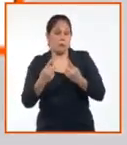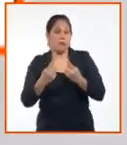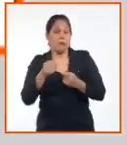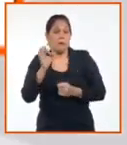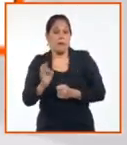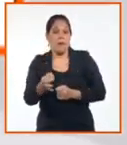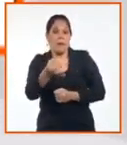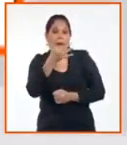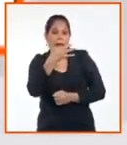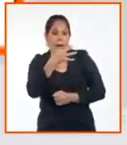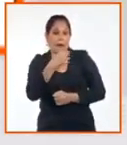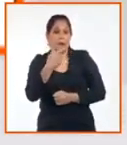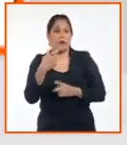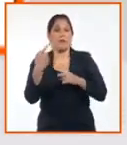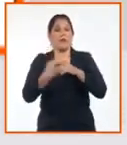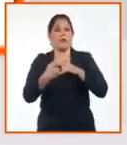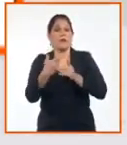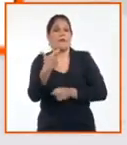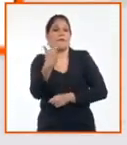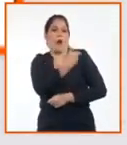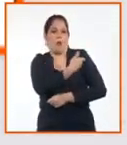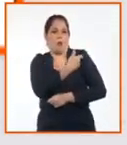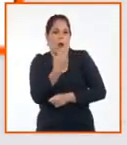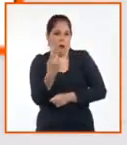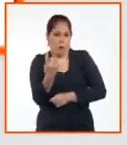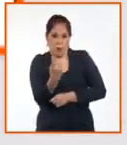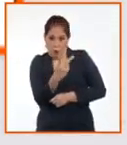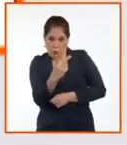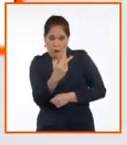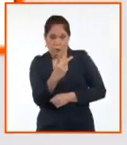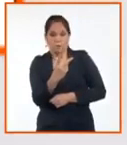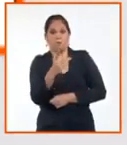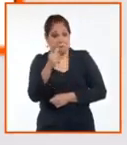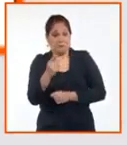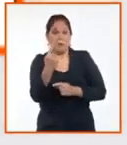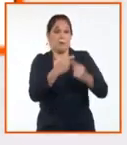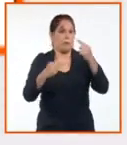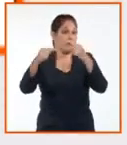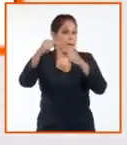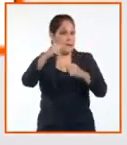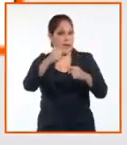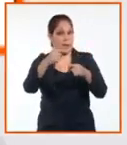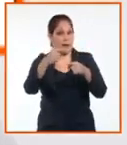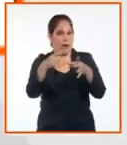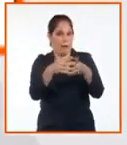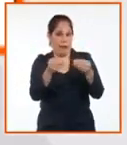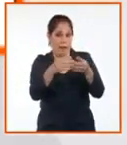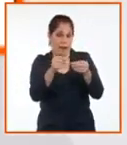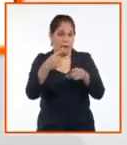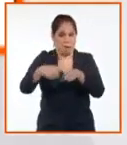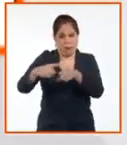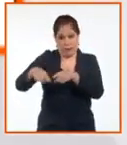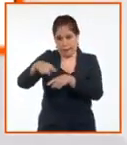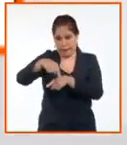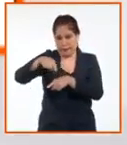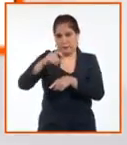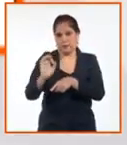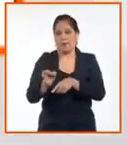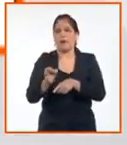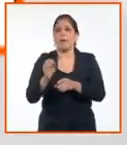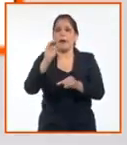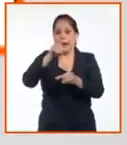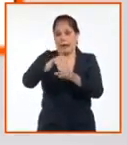medicamentos y vacunas nuestro cuadro básico en el año 2022 está integrado